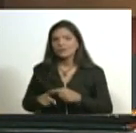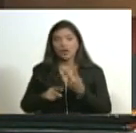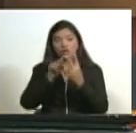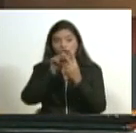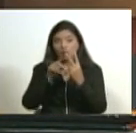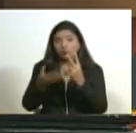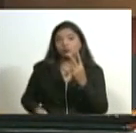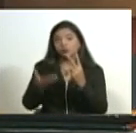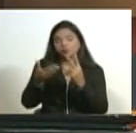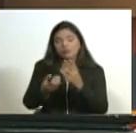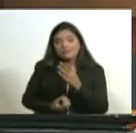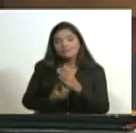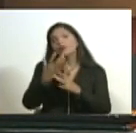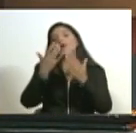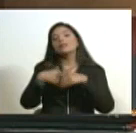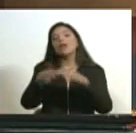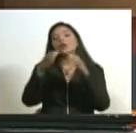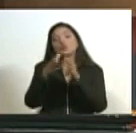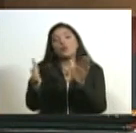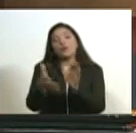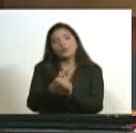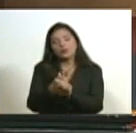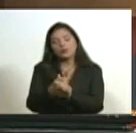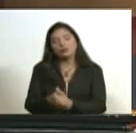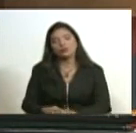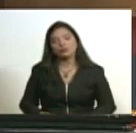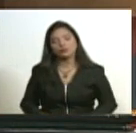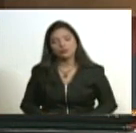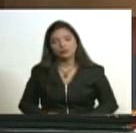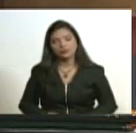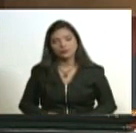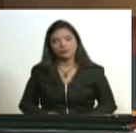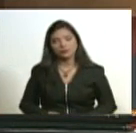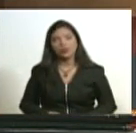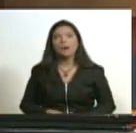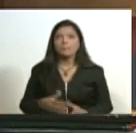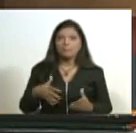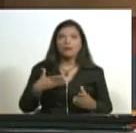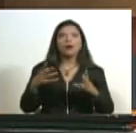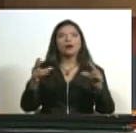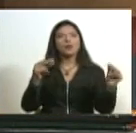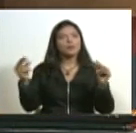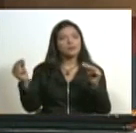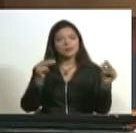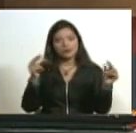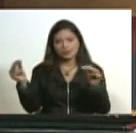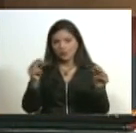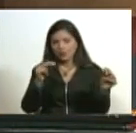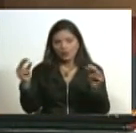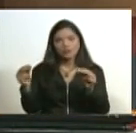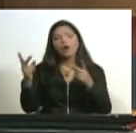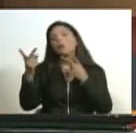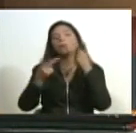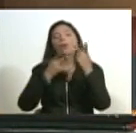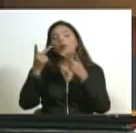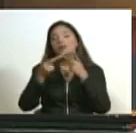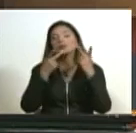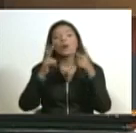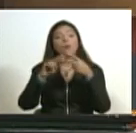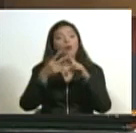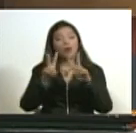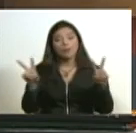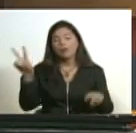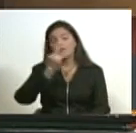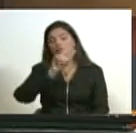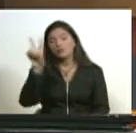importantes. El establecimiento del grupo de amigos para las conversaciones políticas por la paz de Venezuela